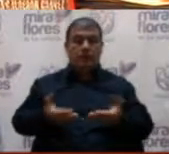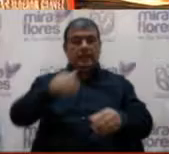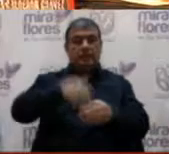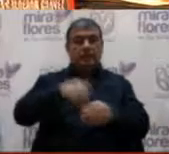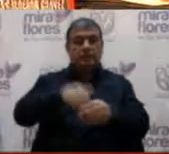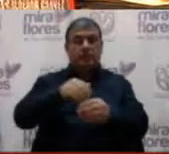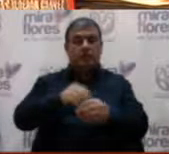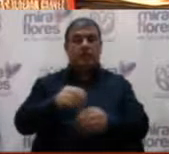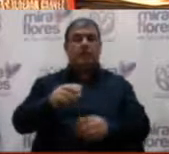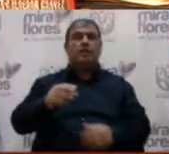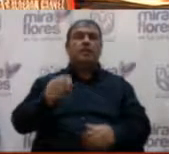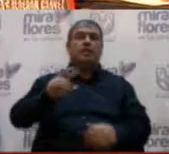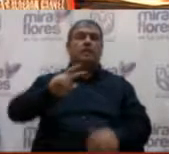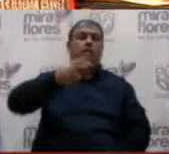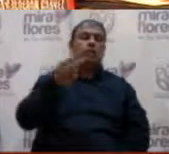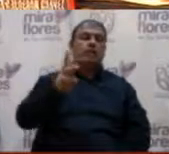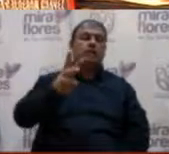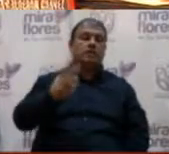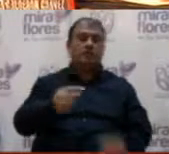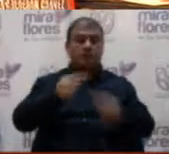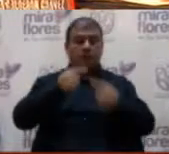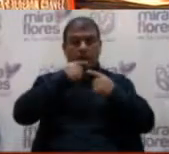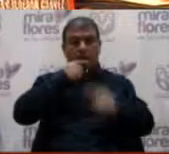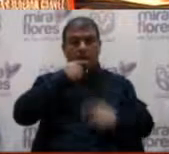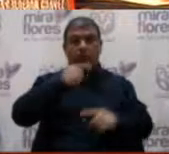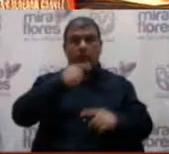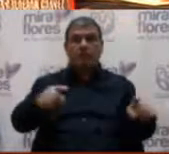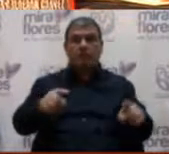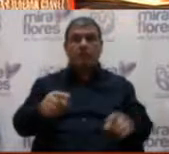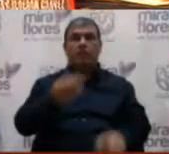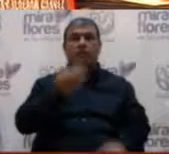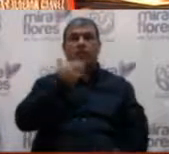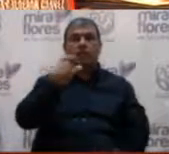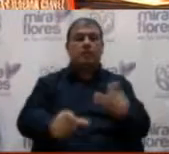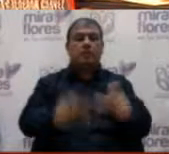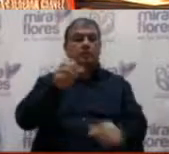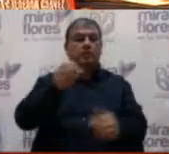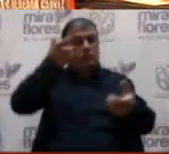elecciones generales 2016, proclamó a los ciudadanos elegidos como